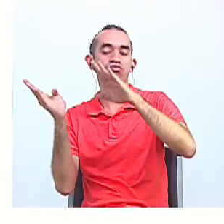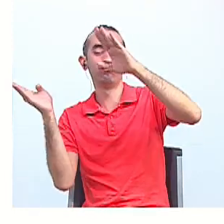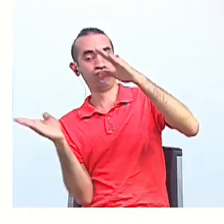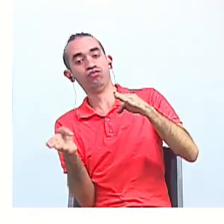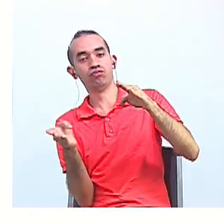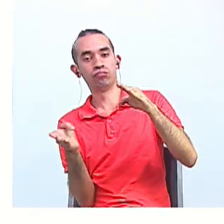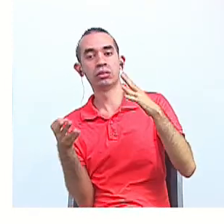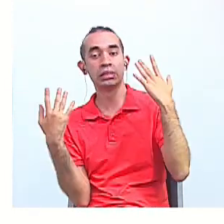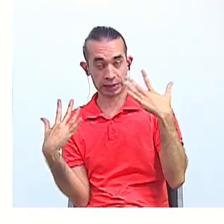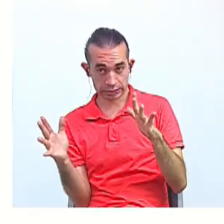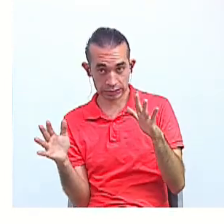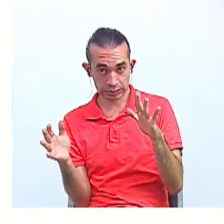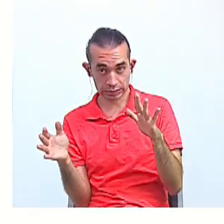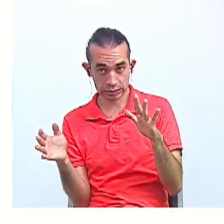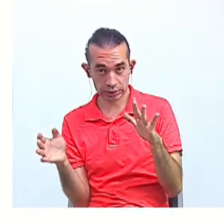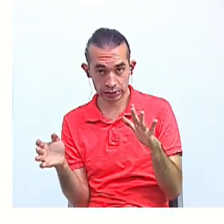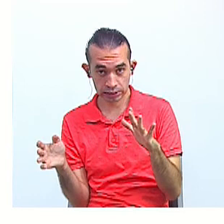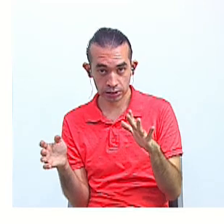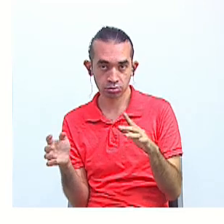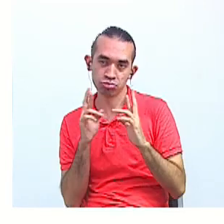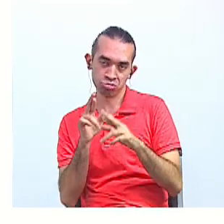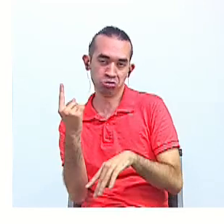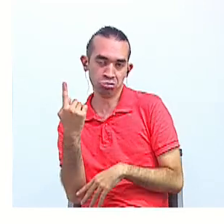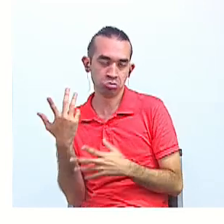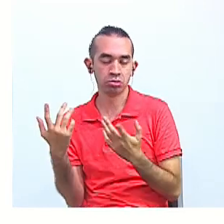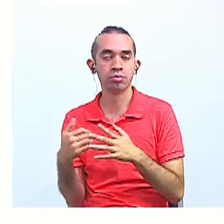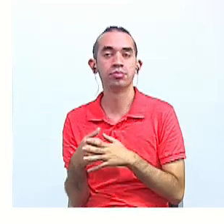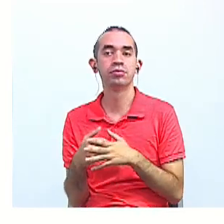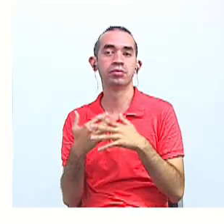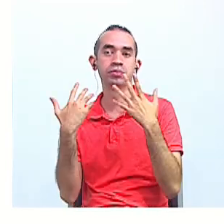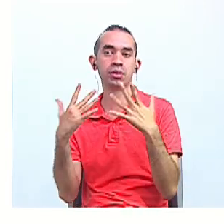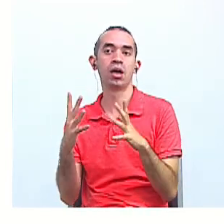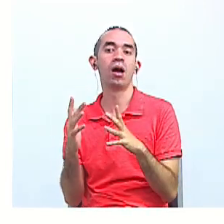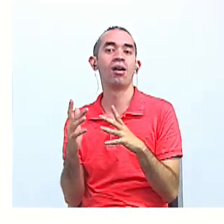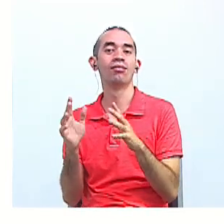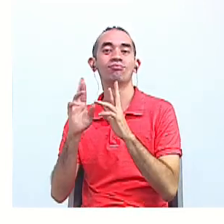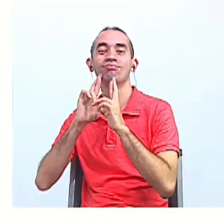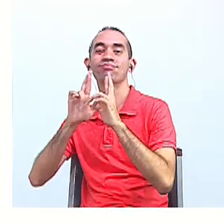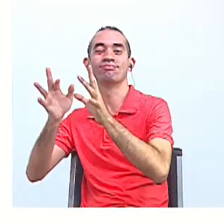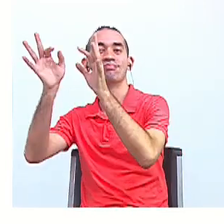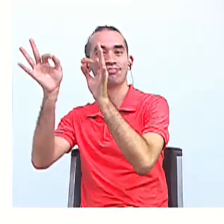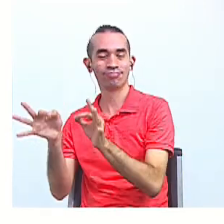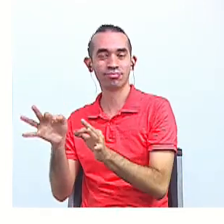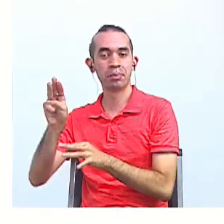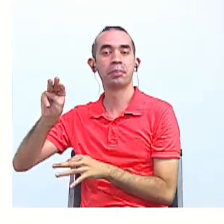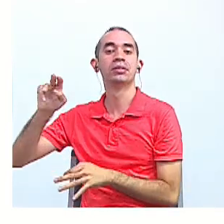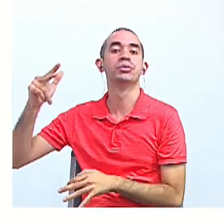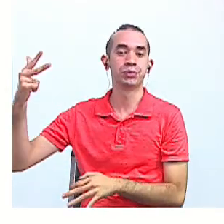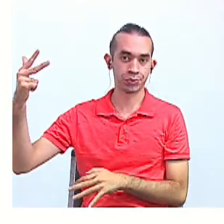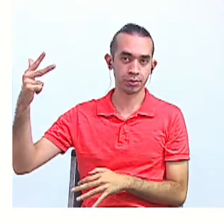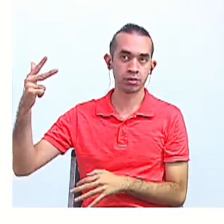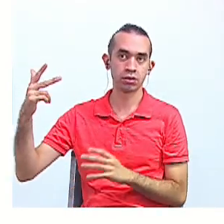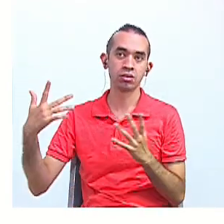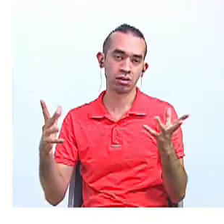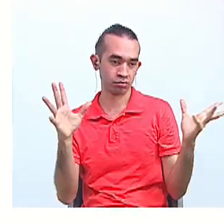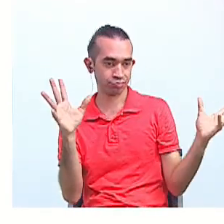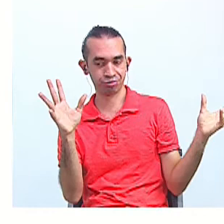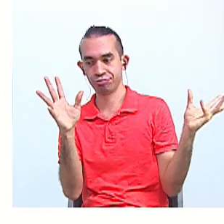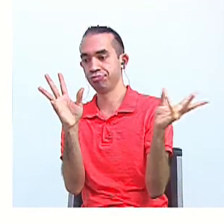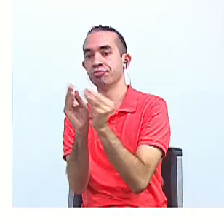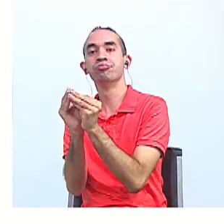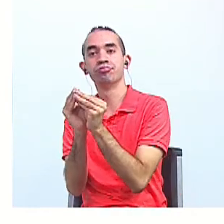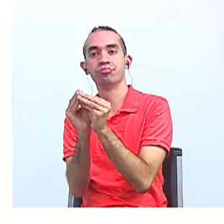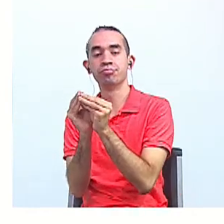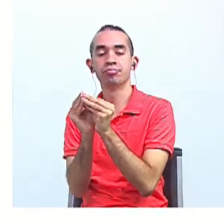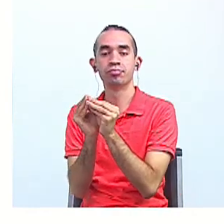litros con litros, ¿verdad?, que nos daría 1, y ya tenemos el resultado en metros cúbicos si realizamos esa operación.